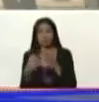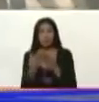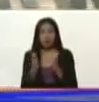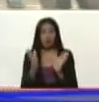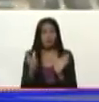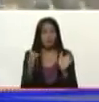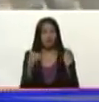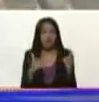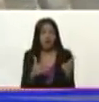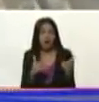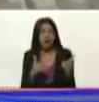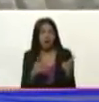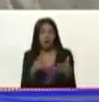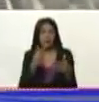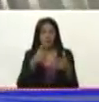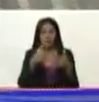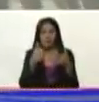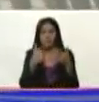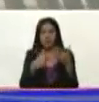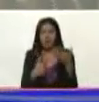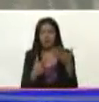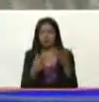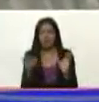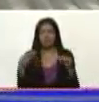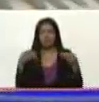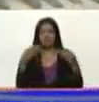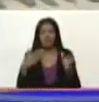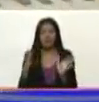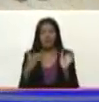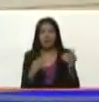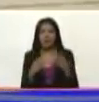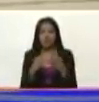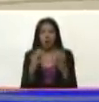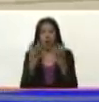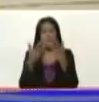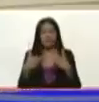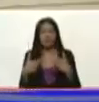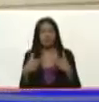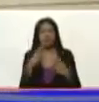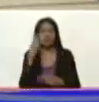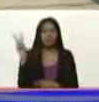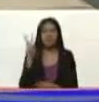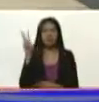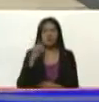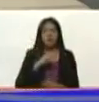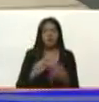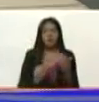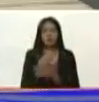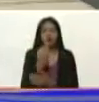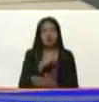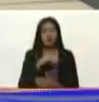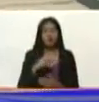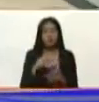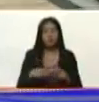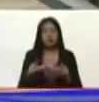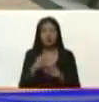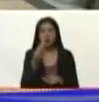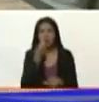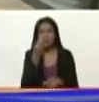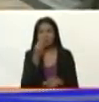envases, cajas, a toda la industria venezolana. Correcto. Nosotros tenemos hoy día fundamentalmente el sector